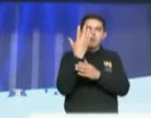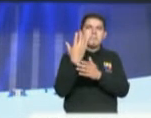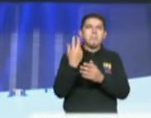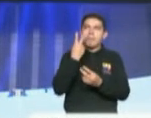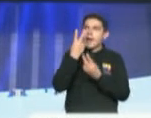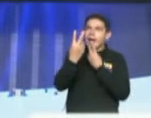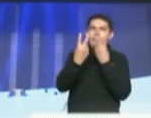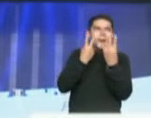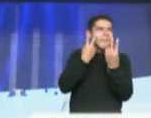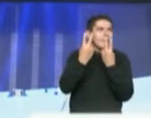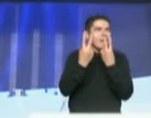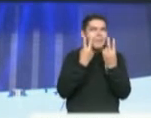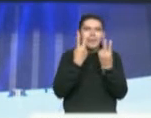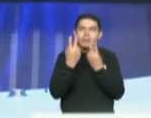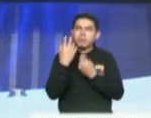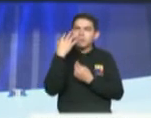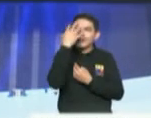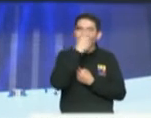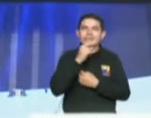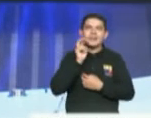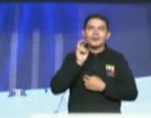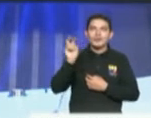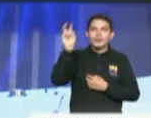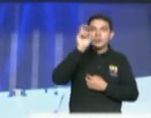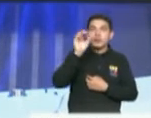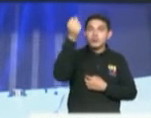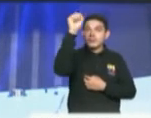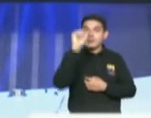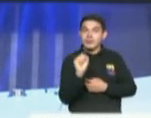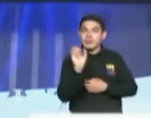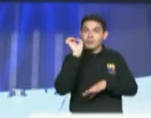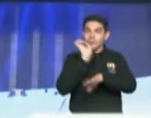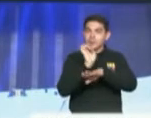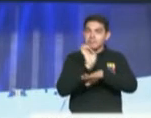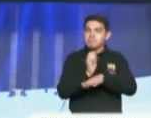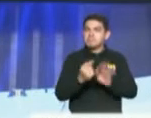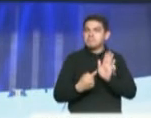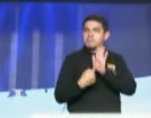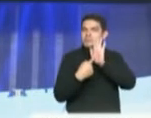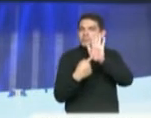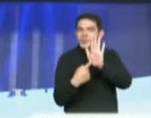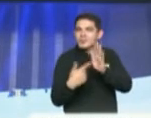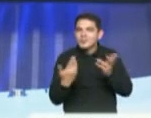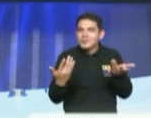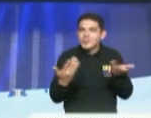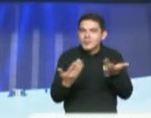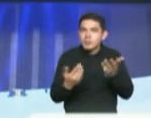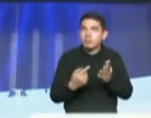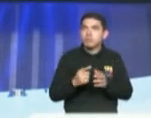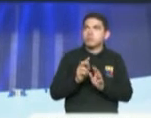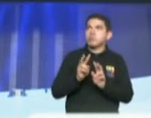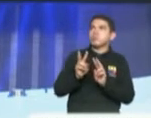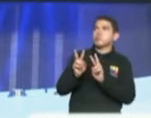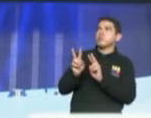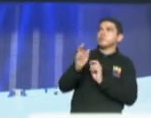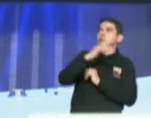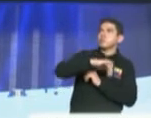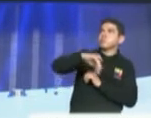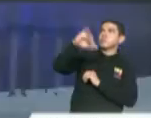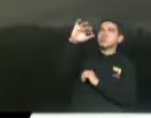turístico que se extiende a lo largo de la sierra ecuatoriana teniendo como protagonistas a estas imponentes montañas